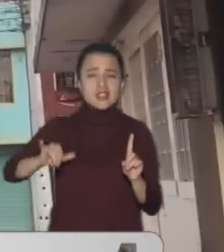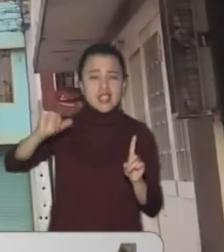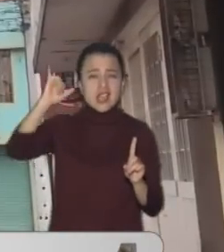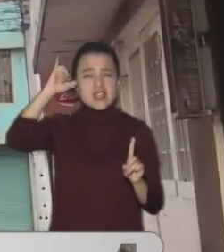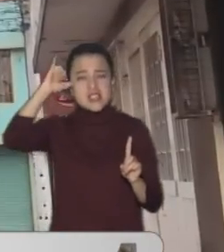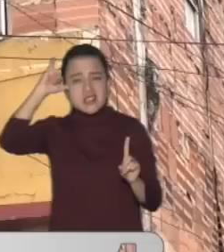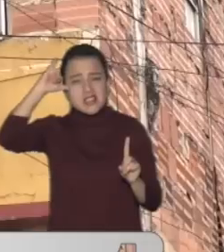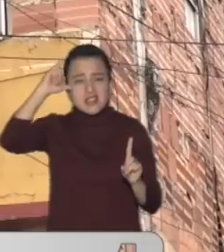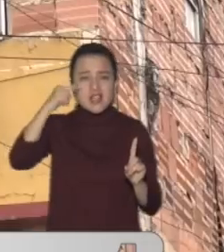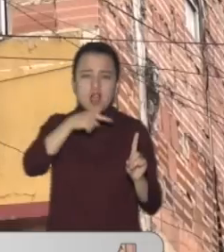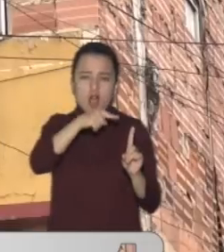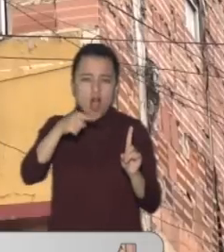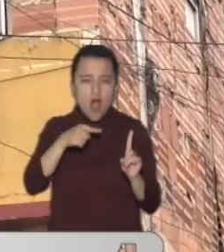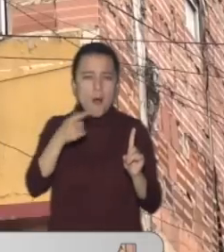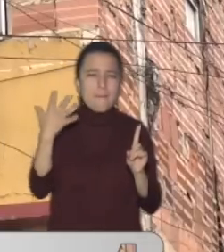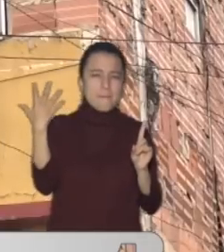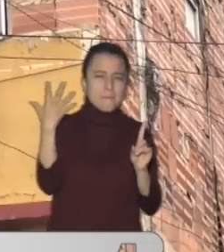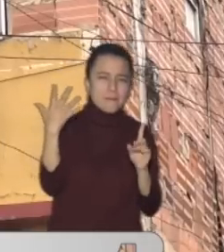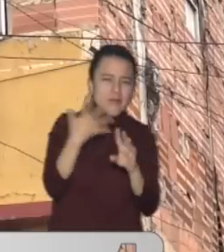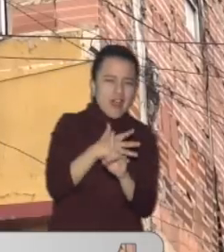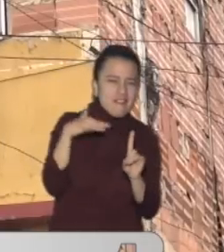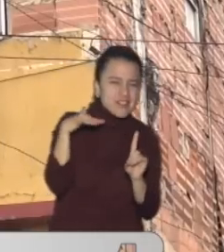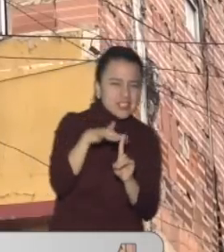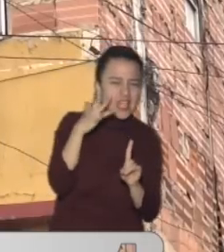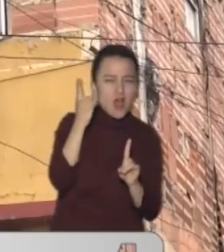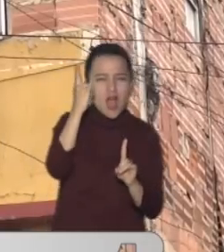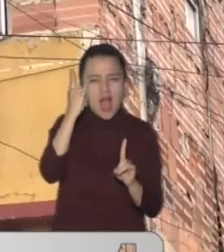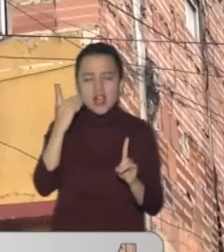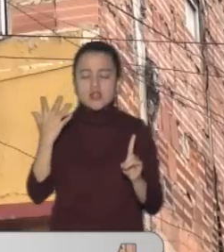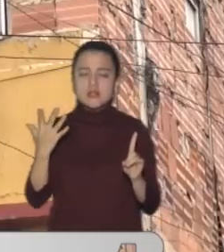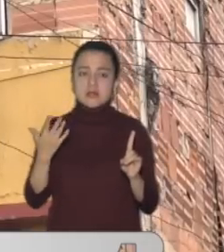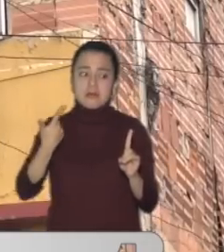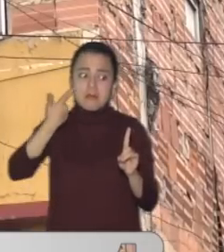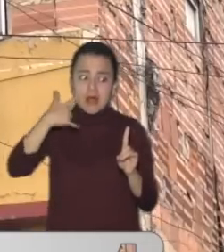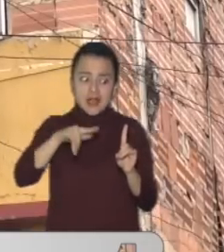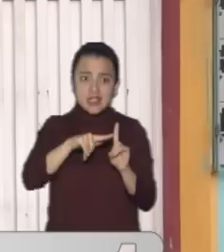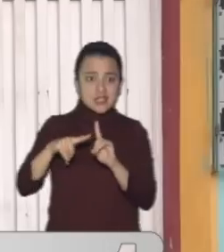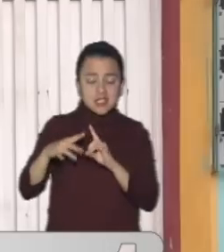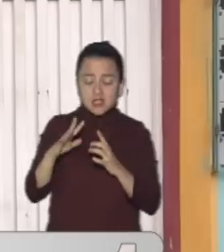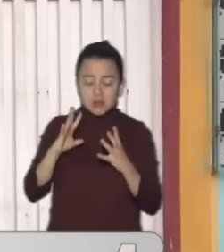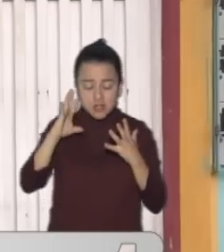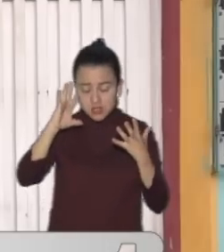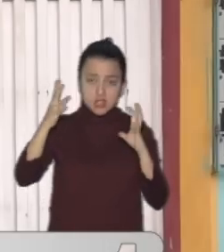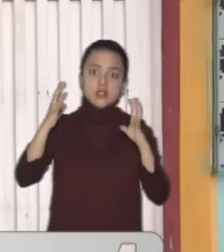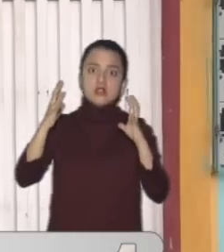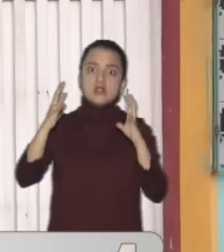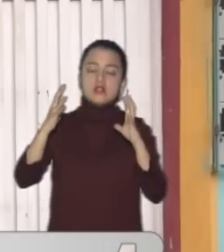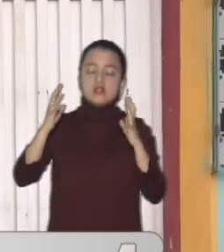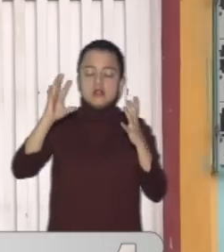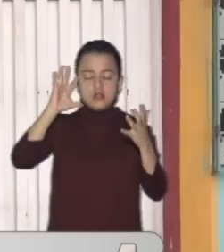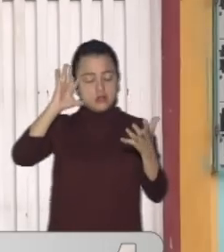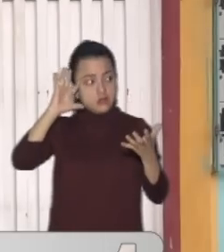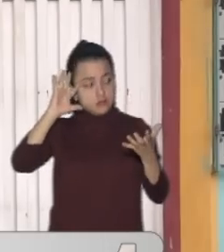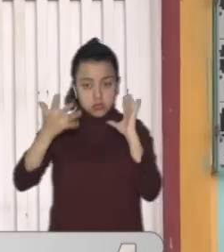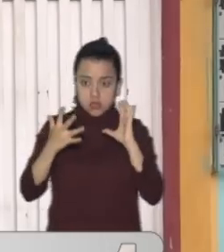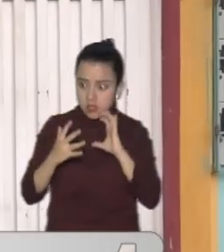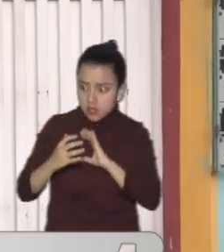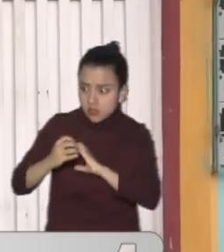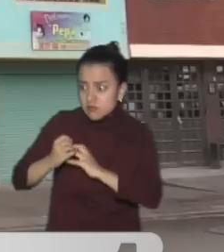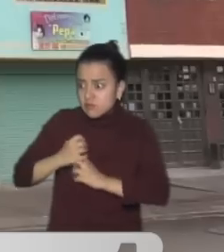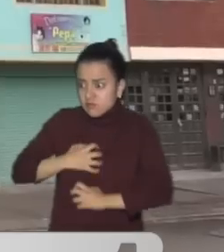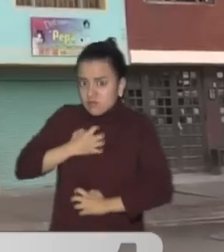psiquiátricos, es por eso que adjudican este crimen tal vez a un episodio psiquiátrico con el que pudo